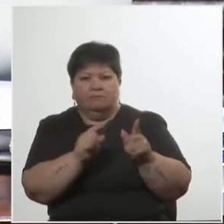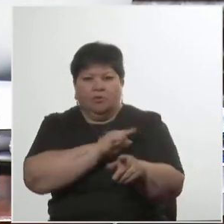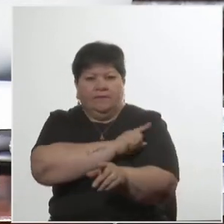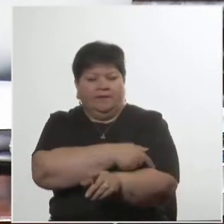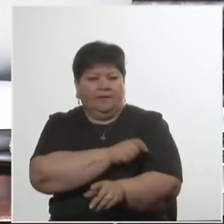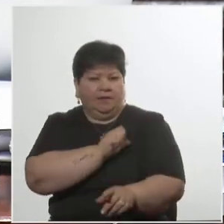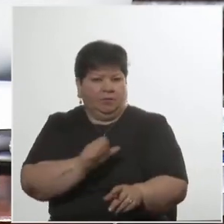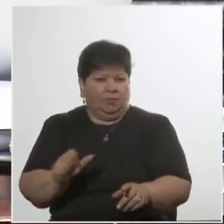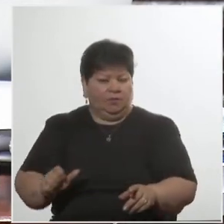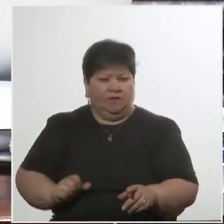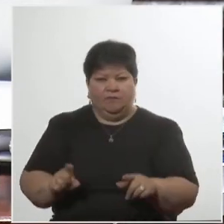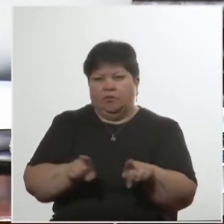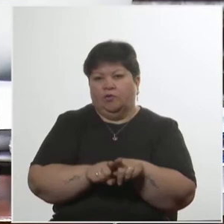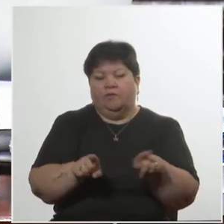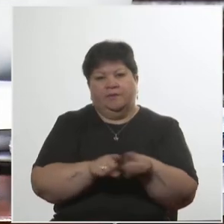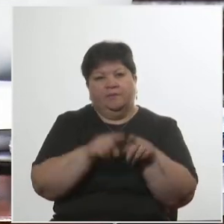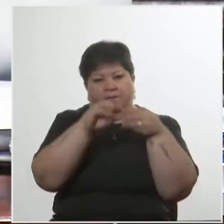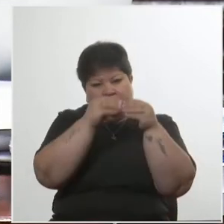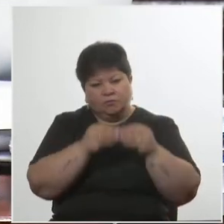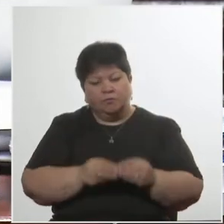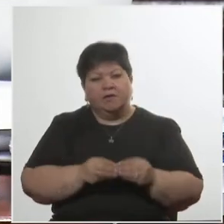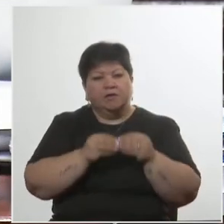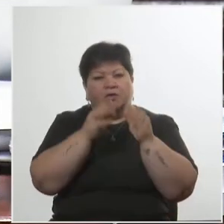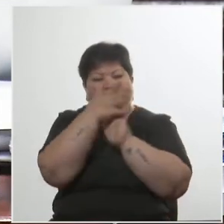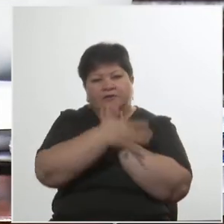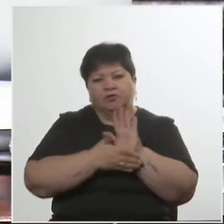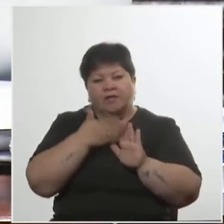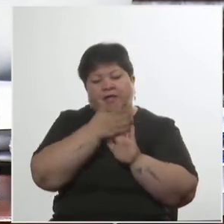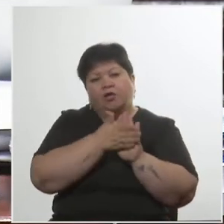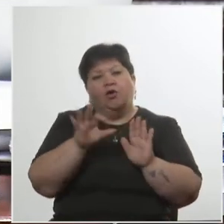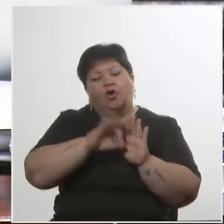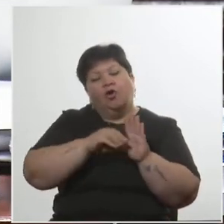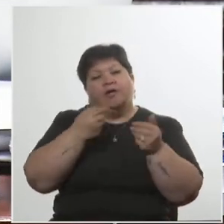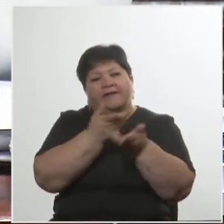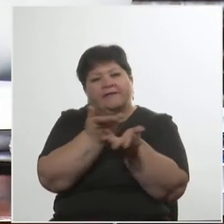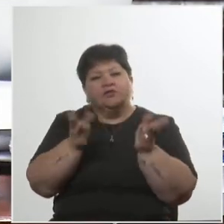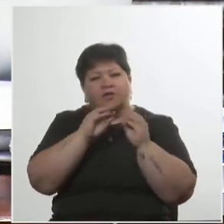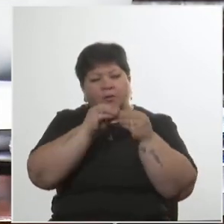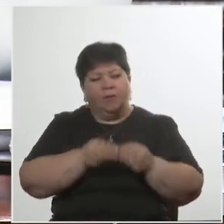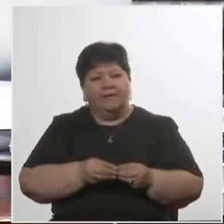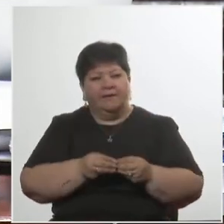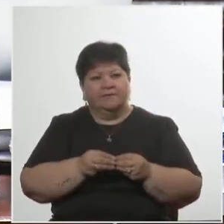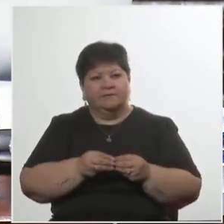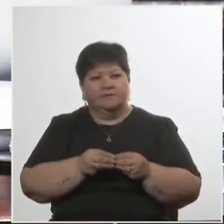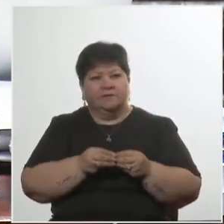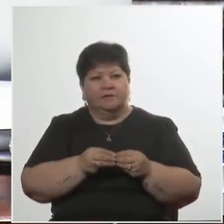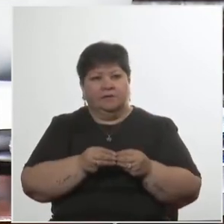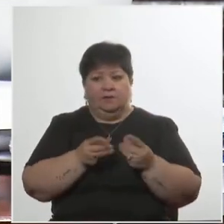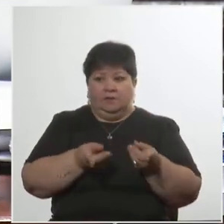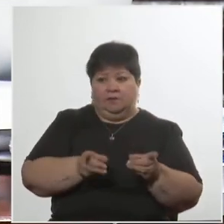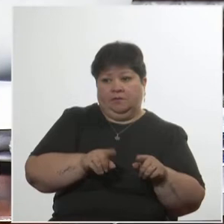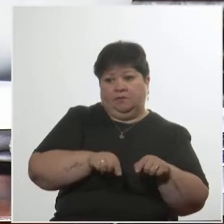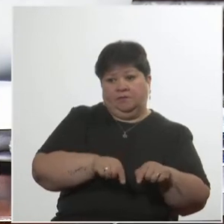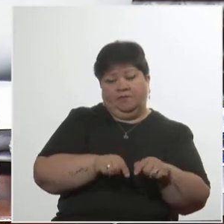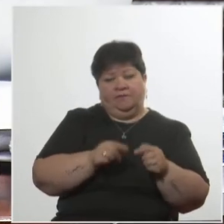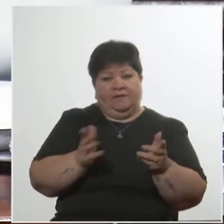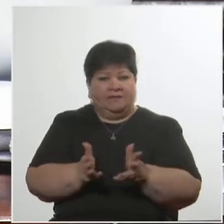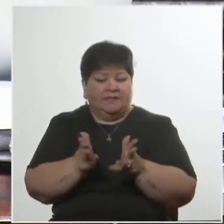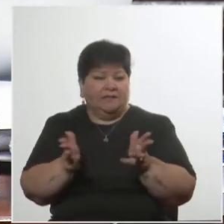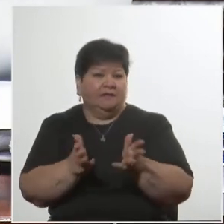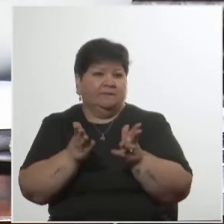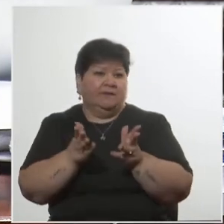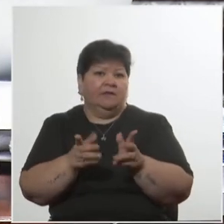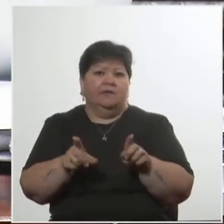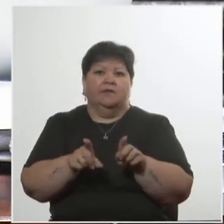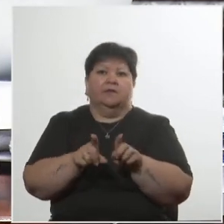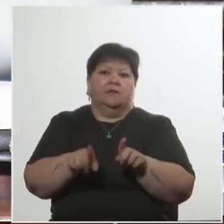proyectos de presupuesto nacional o de rendición de cuentas remitió la iniciativa privativa luego como ocurre